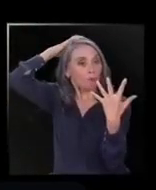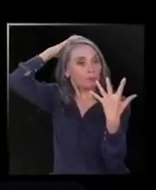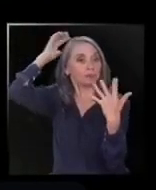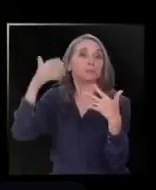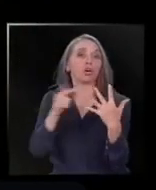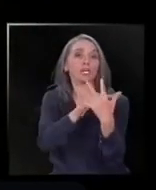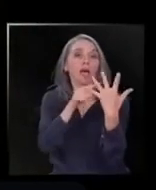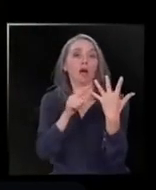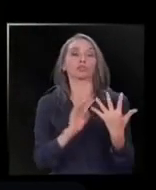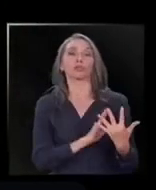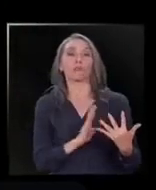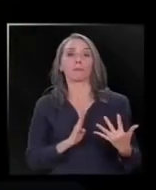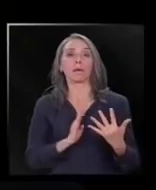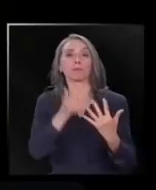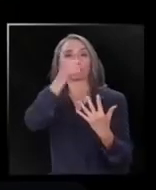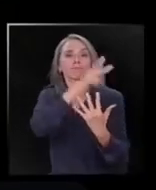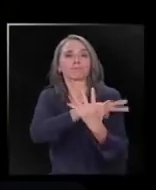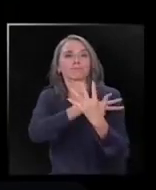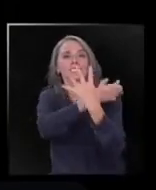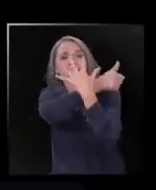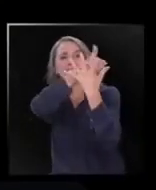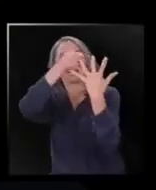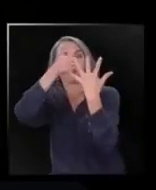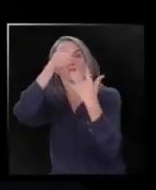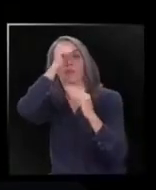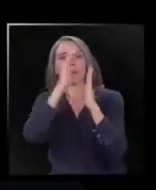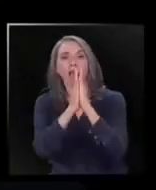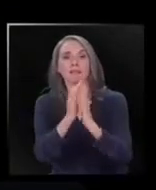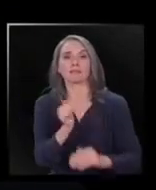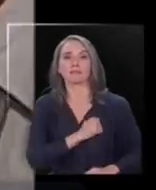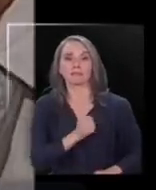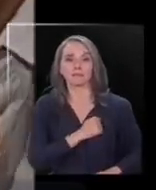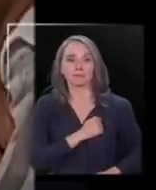integran actualmente la jerarquía eclesiástica.